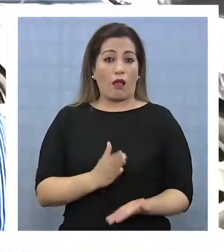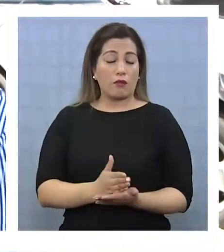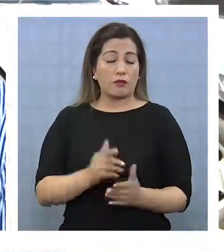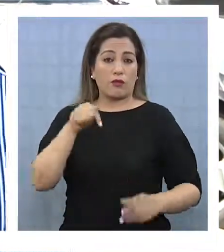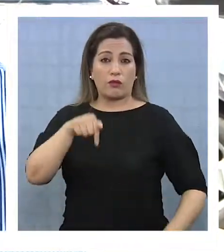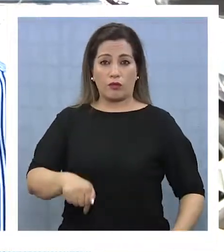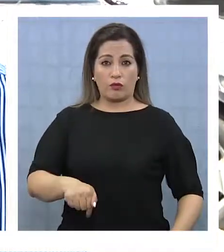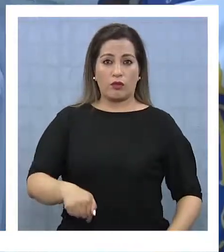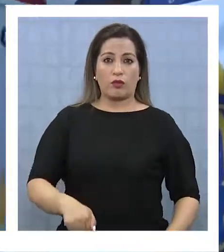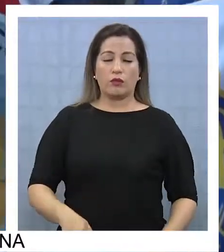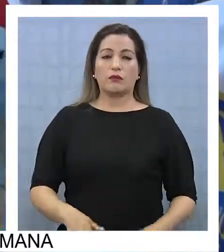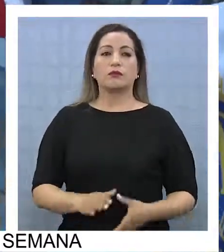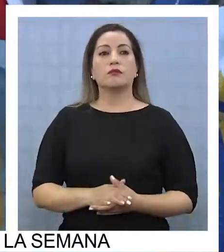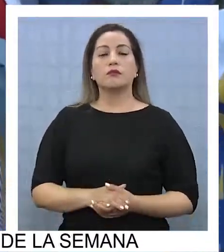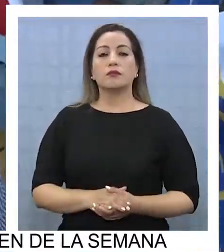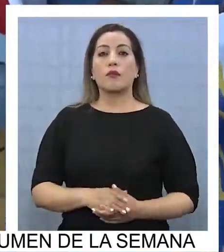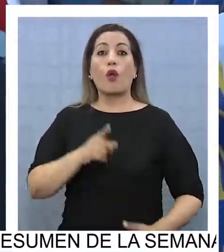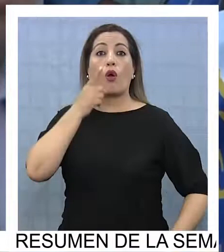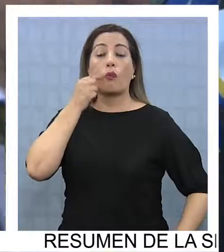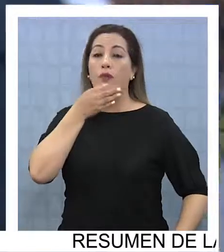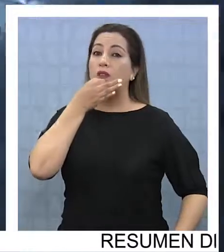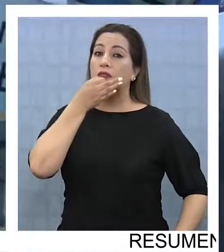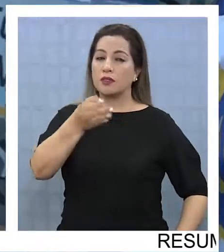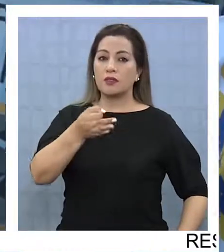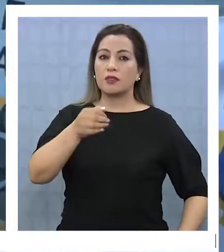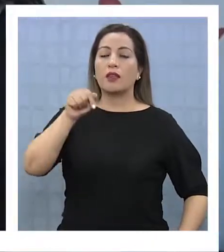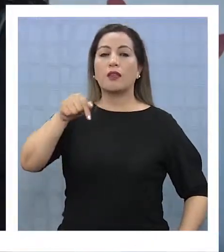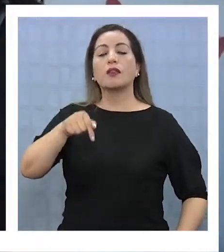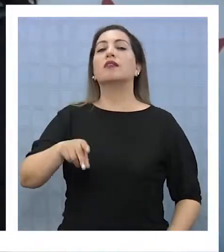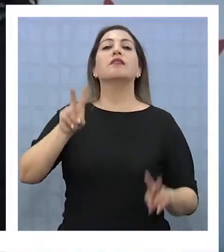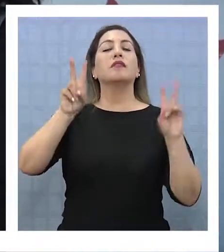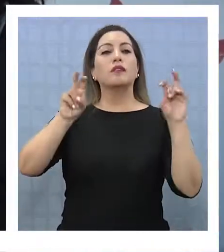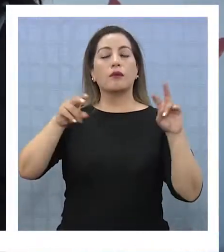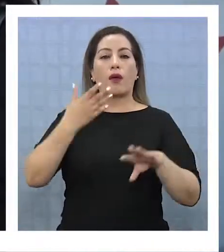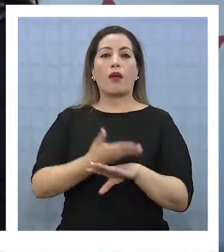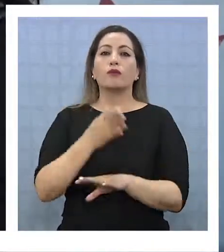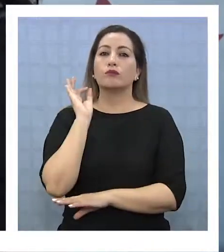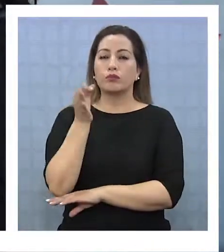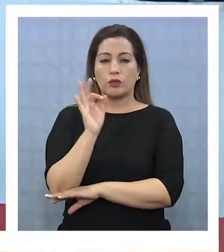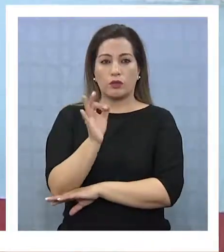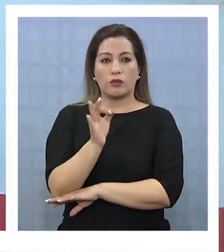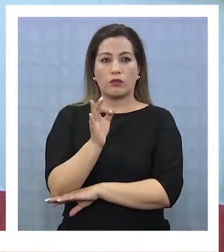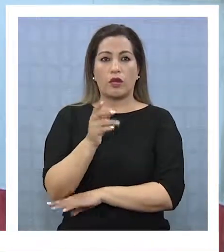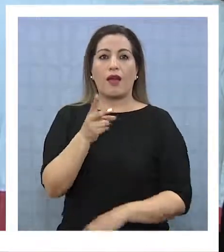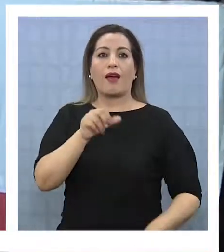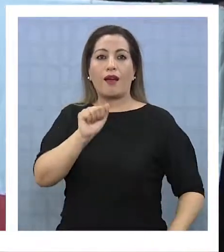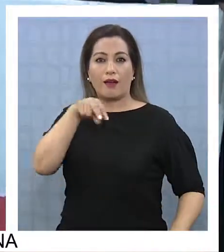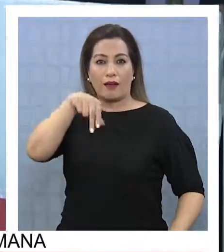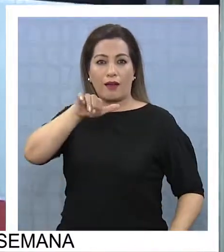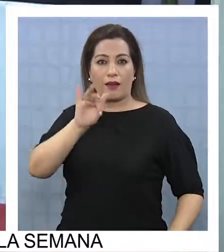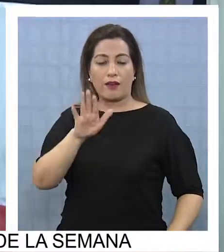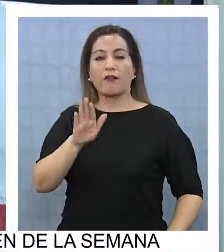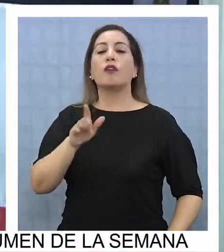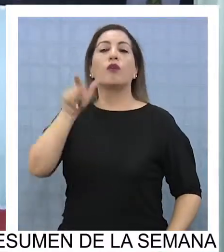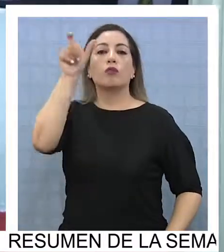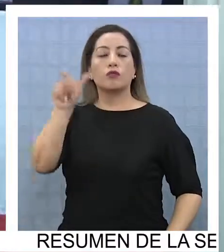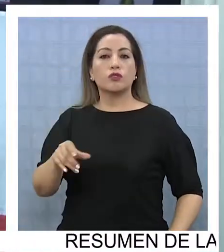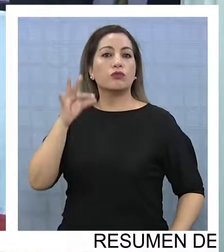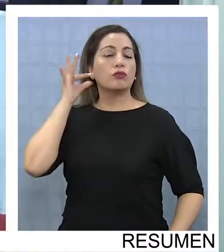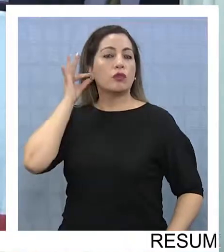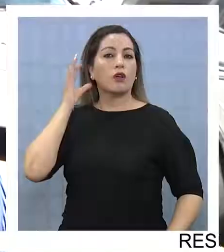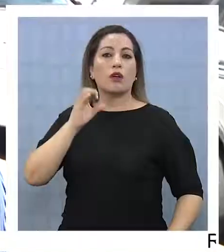día de hoy, de manera bastante concreta. El dirigente señala que en este marco sostuvieron una reunión con ANEF, con la Contralora Regional.